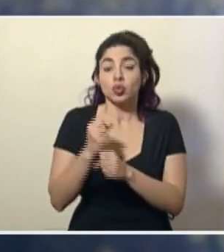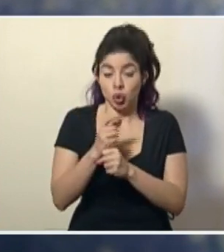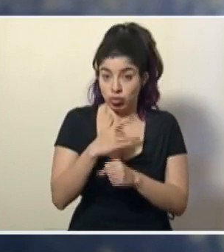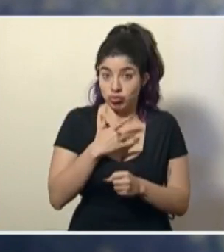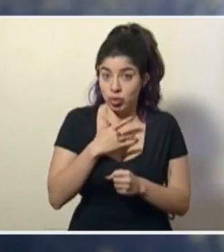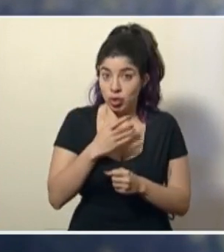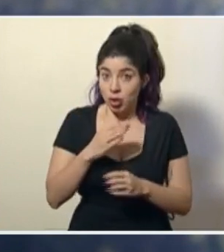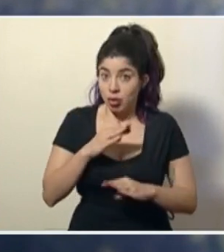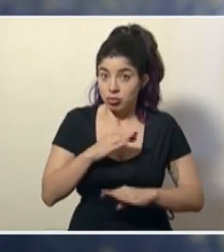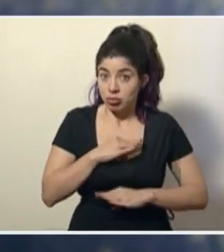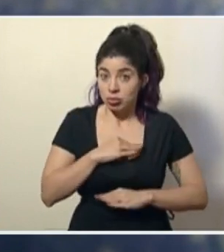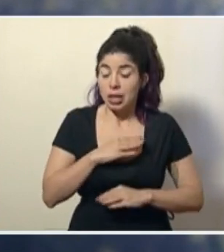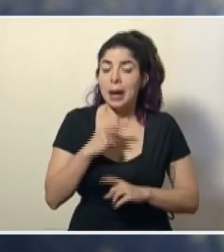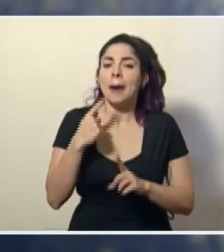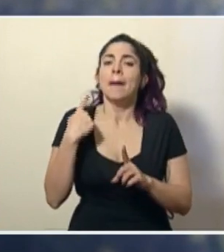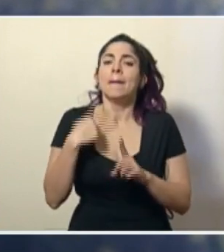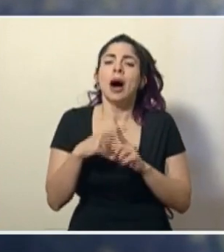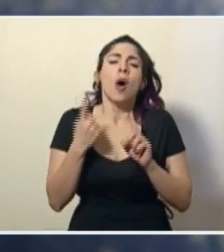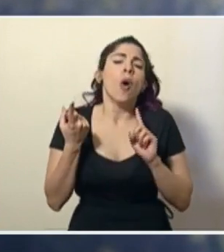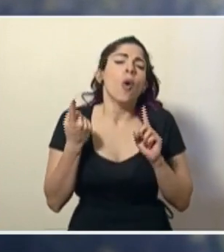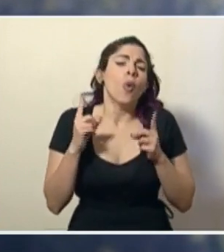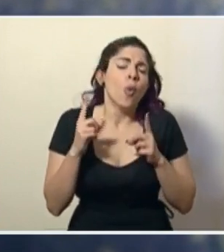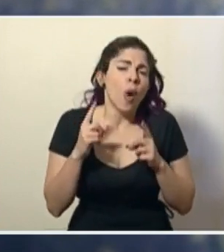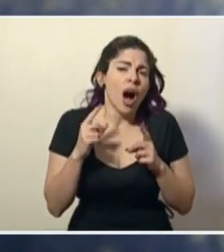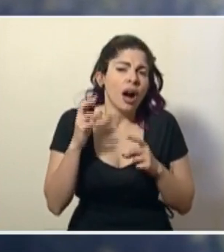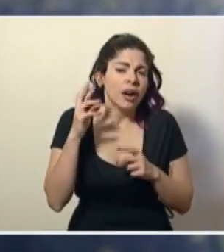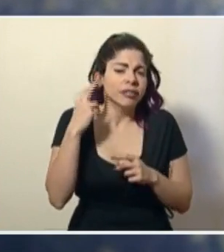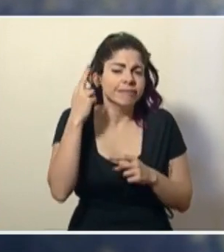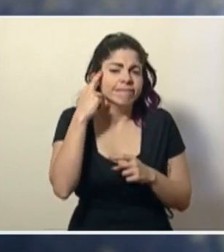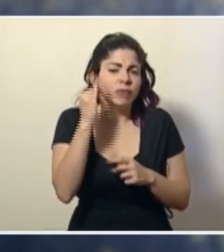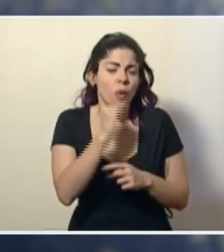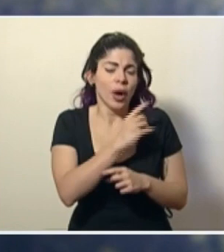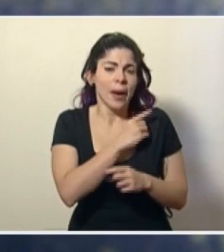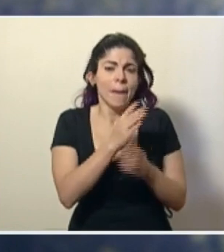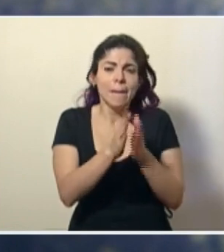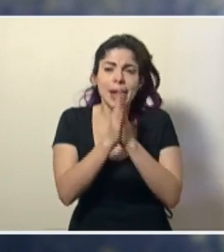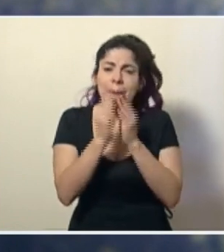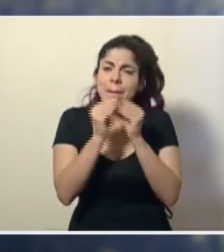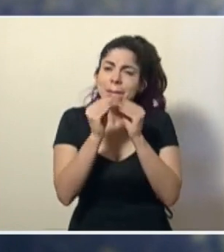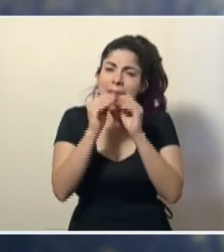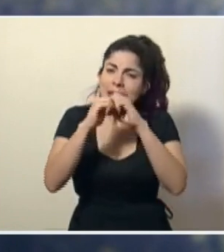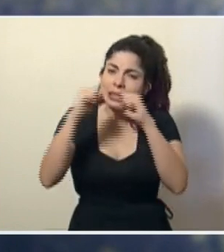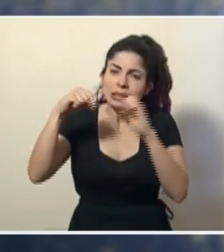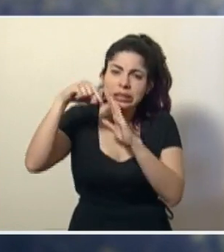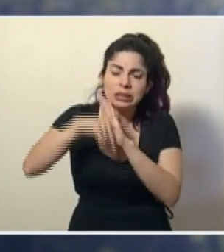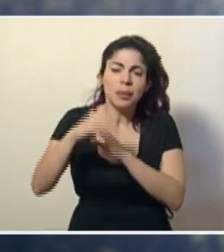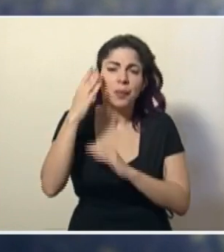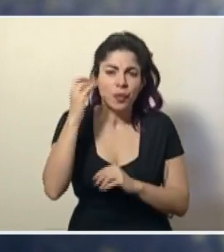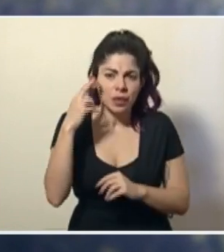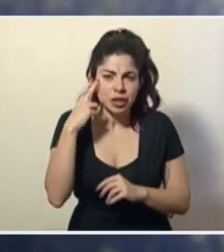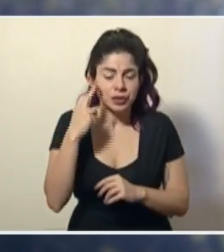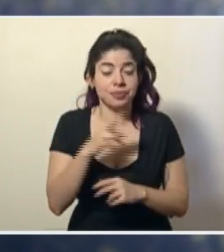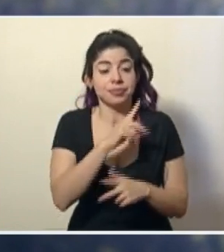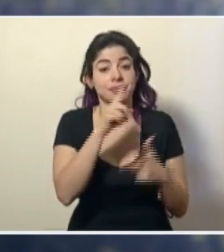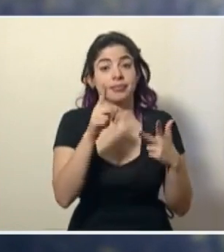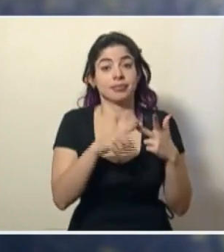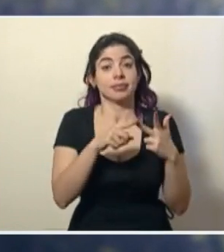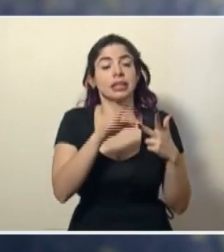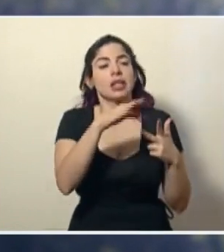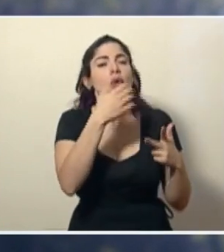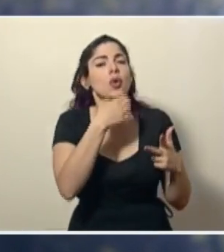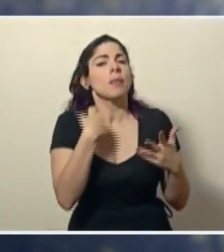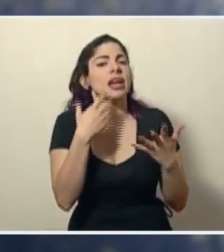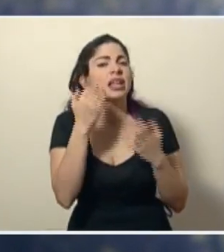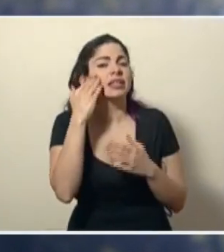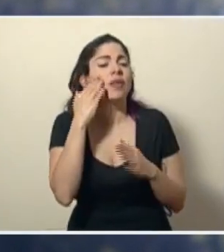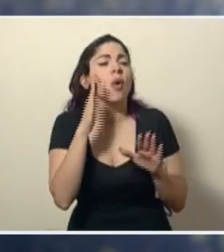contiene, y cuáles fueron los aspectos que la Junta Directiva pidió ampliar. Y finalmente, don Román, nos gustaría